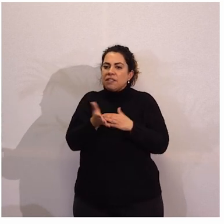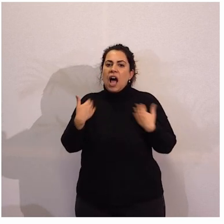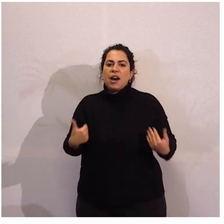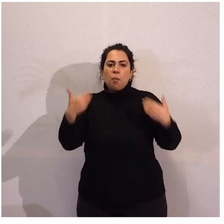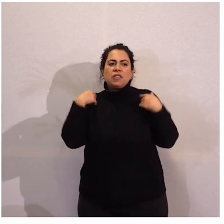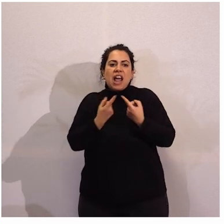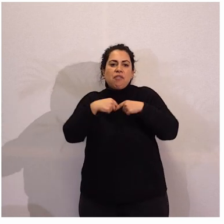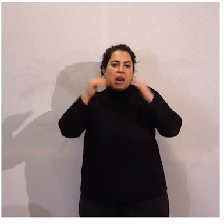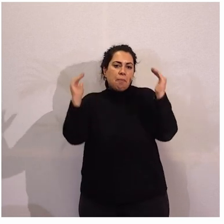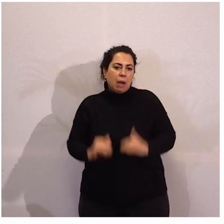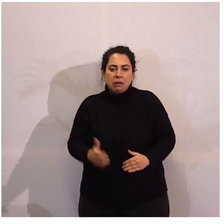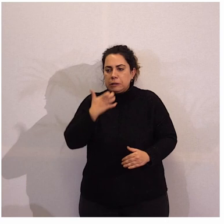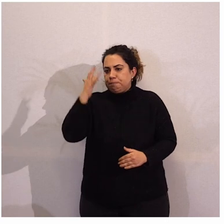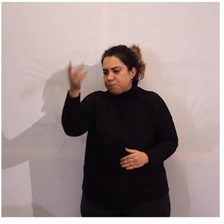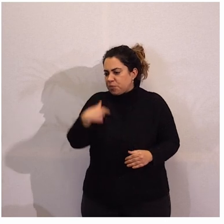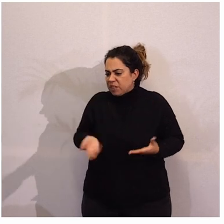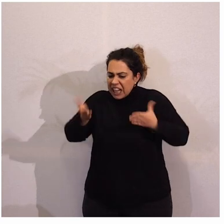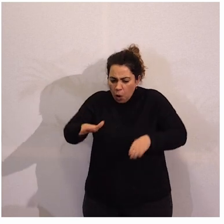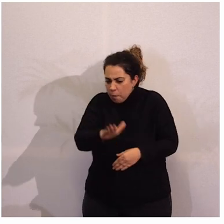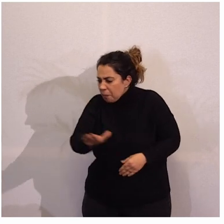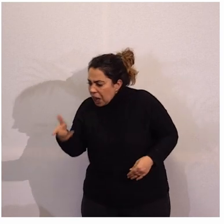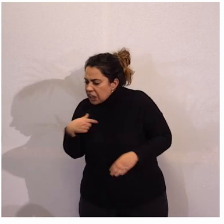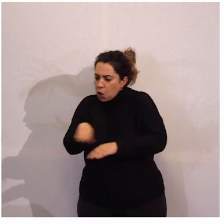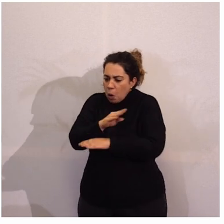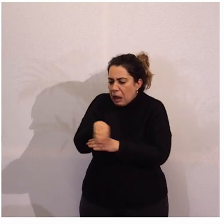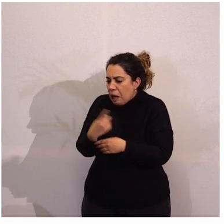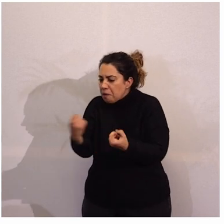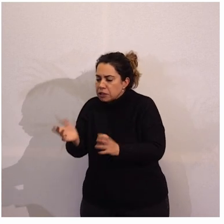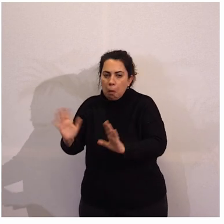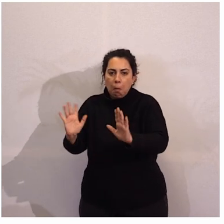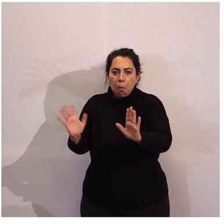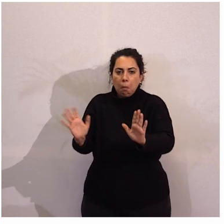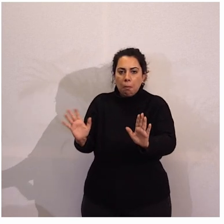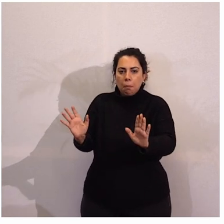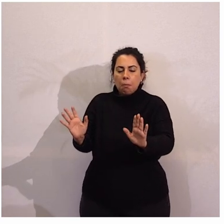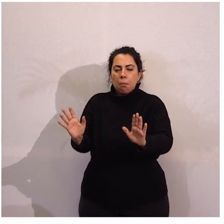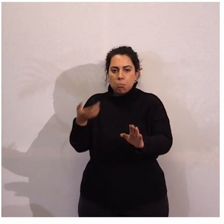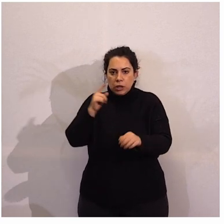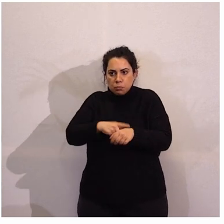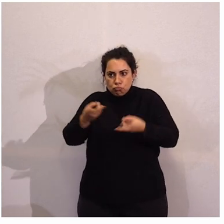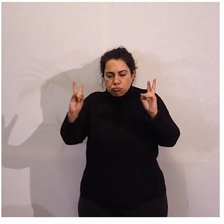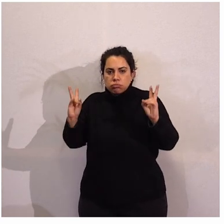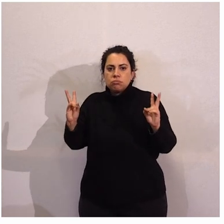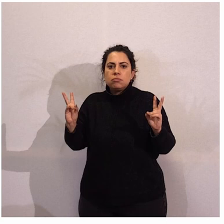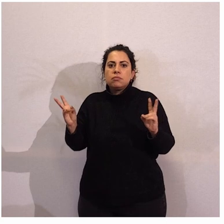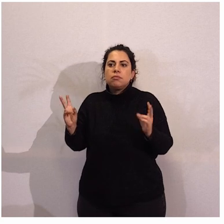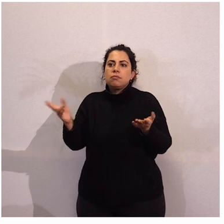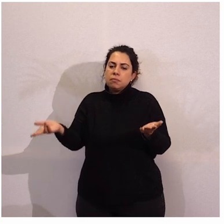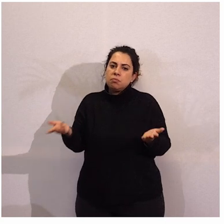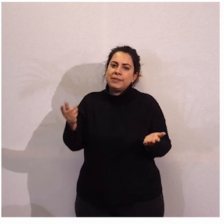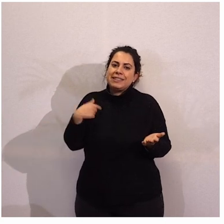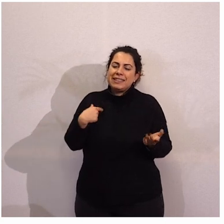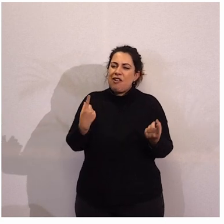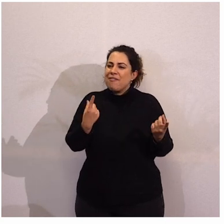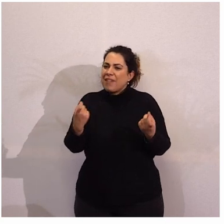ya no tienen bueno, pues, niños y niñas pequeños que puedan ocuparles el tiempo y entonces pues,